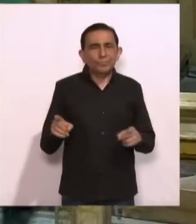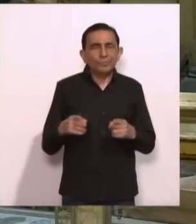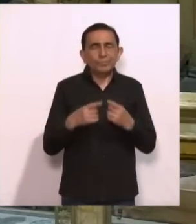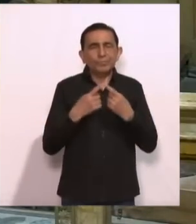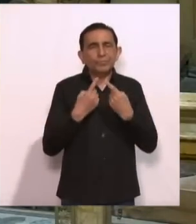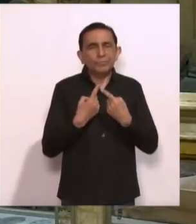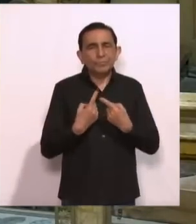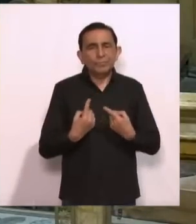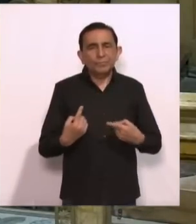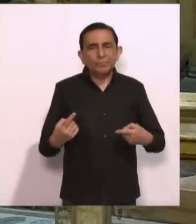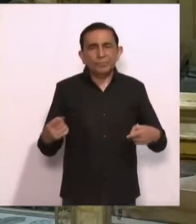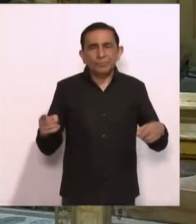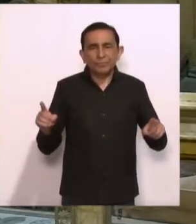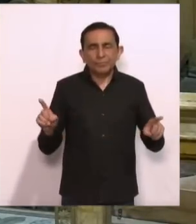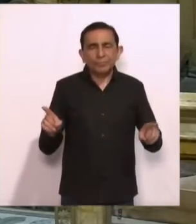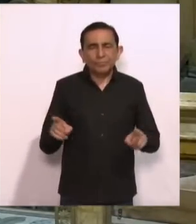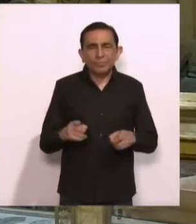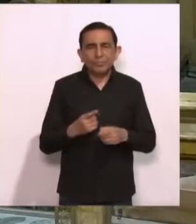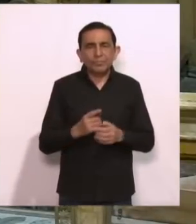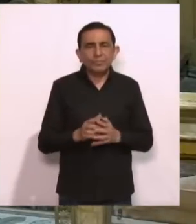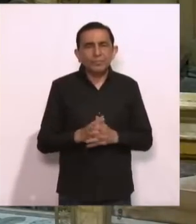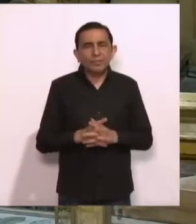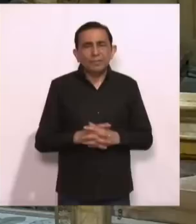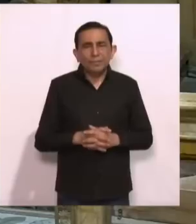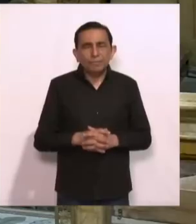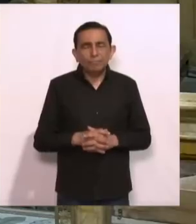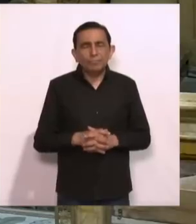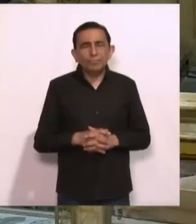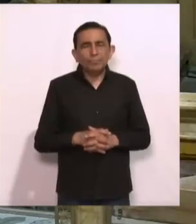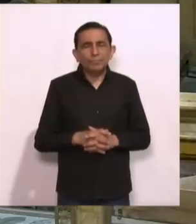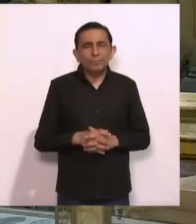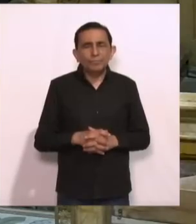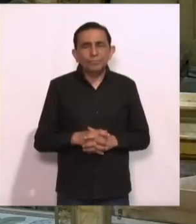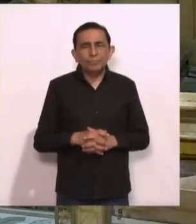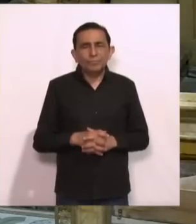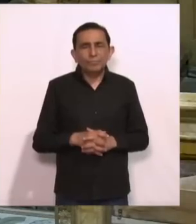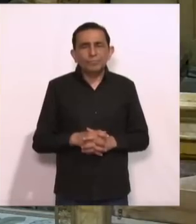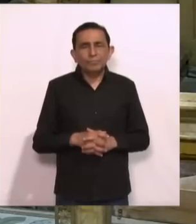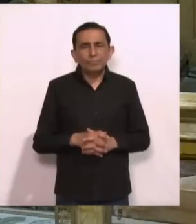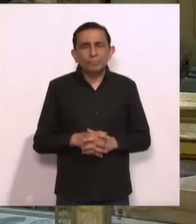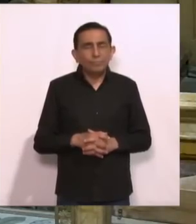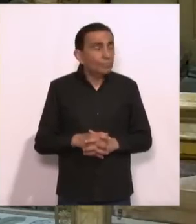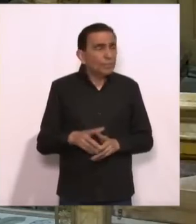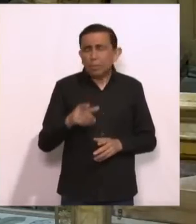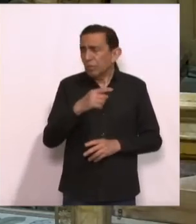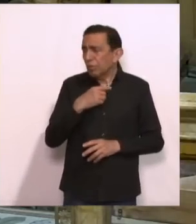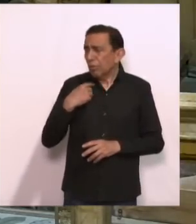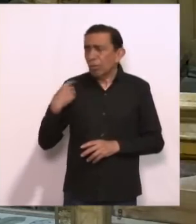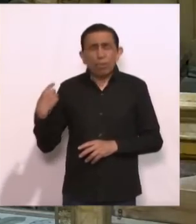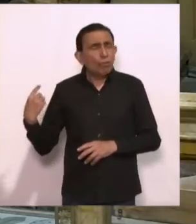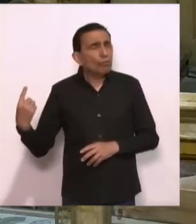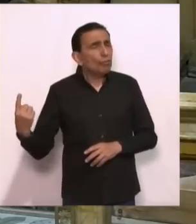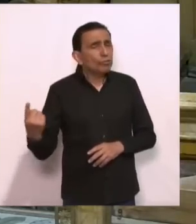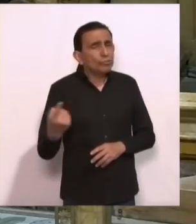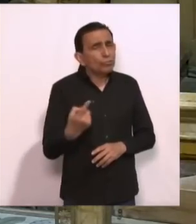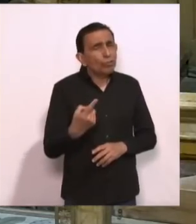Desde la capilla de Nuestra Señora de los Dolores, en la Catedral Metropolitana de Buenos Aires, compartimos la Santa